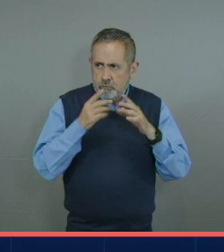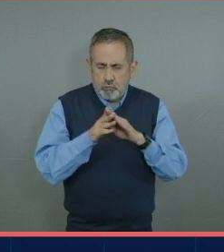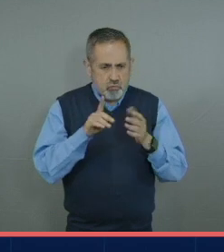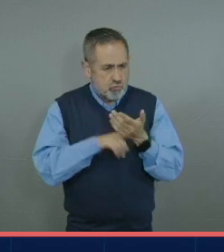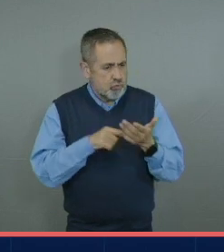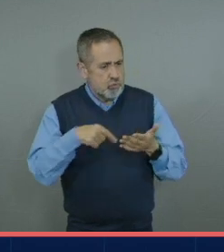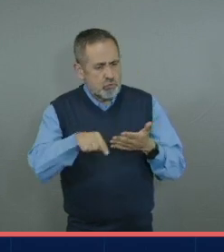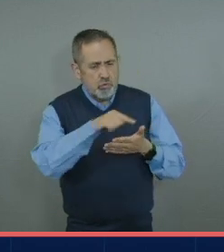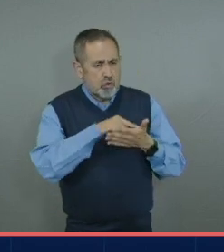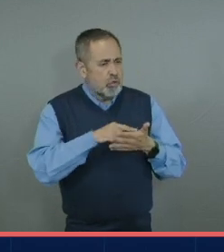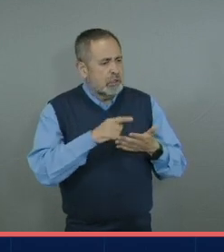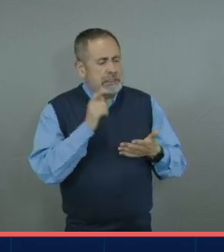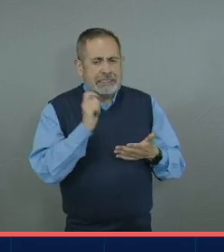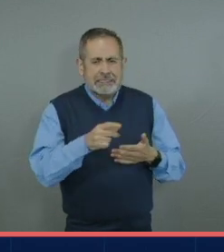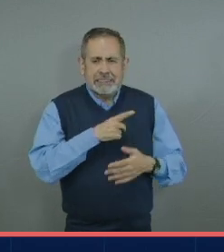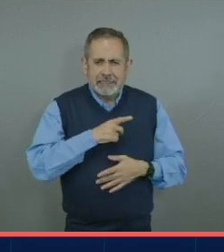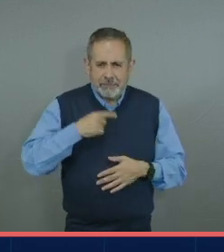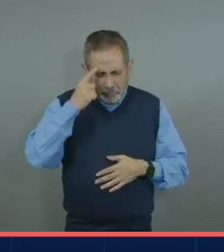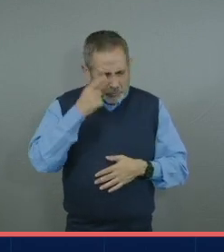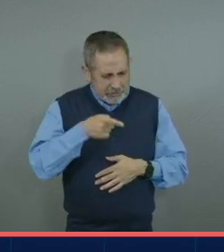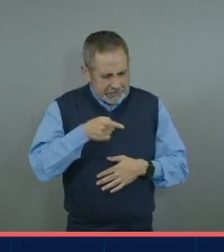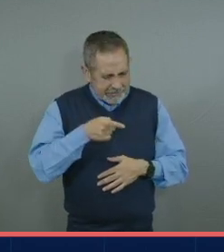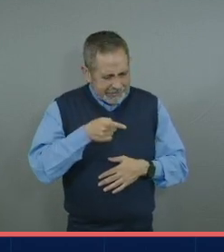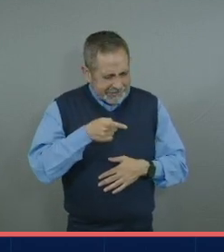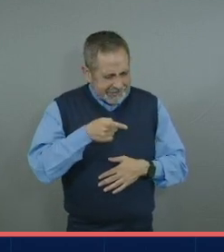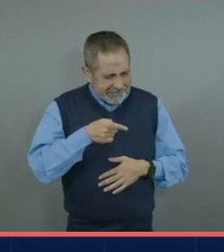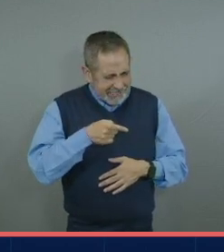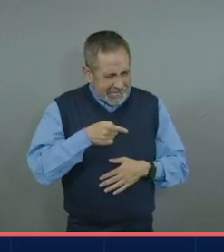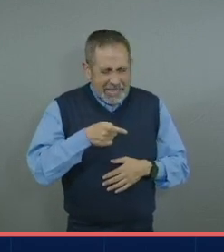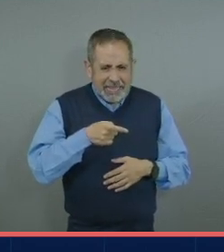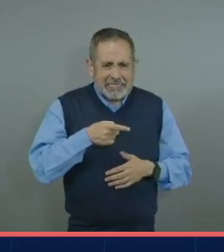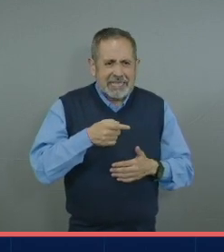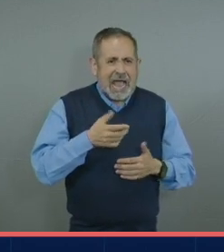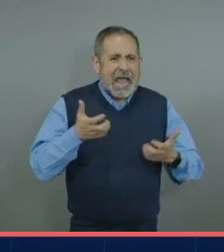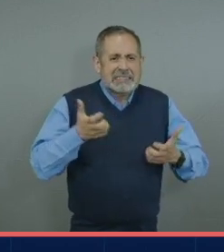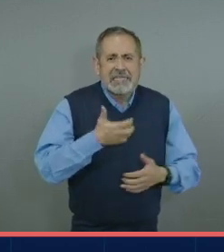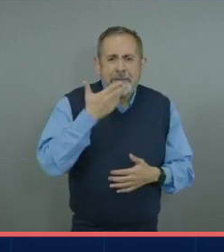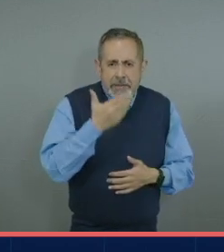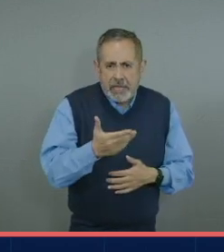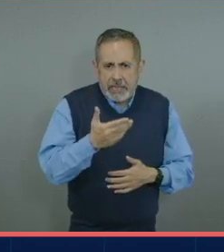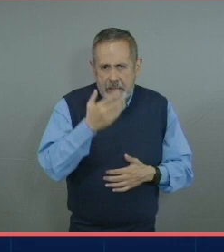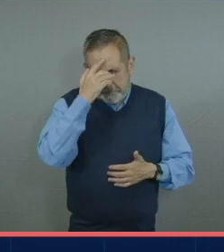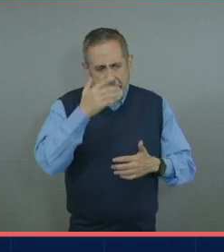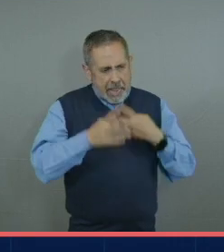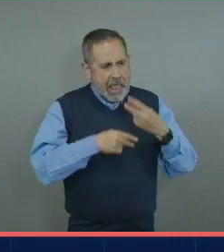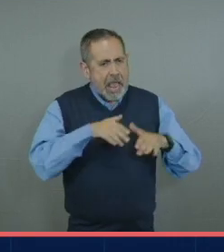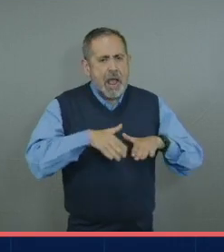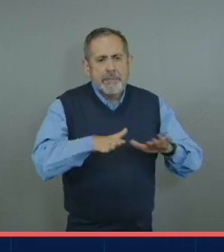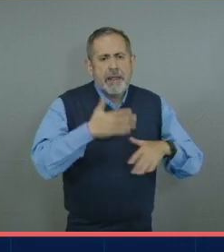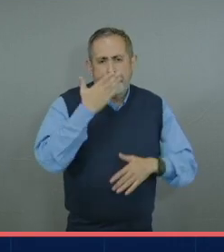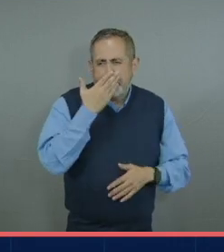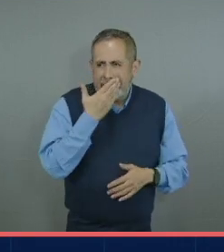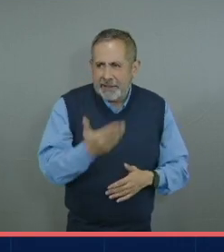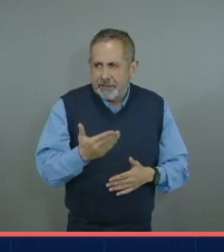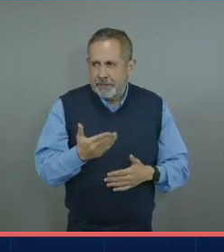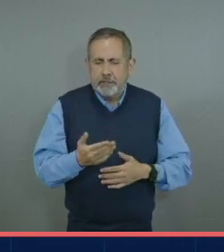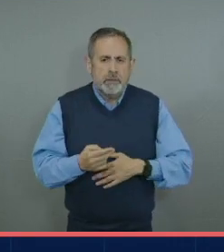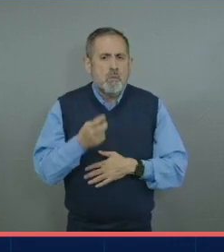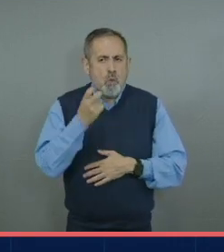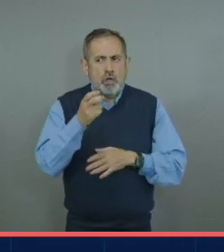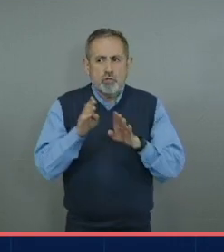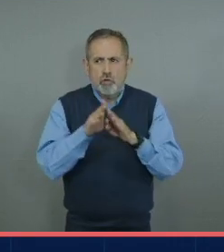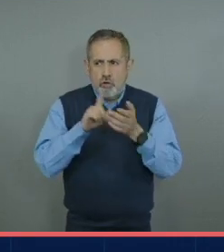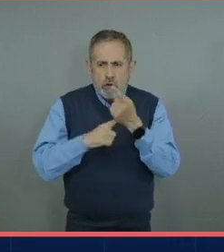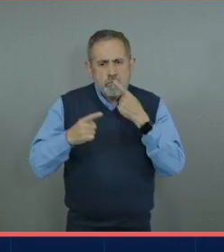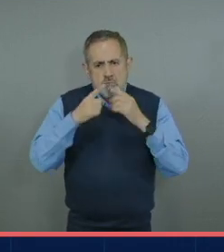nos tienen que quitar para poder caminar hacia un buen camino. Entonces, vamos a identificar justamente la piedra